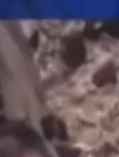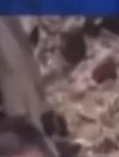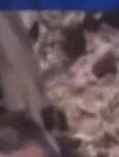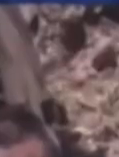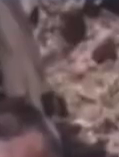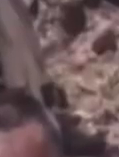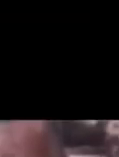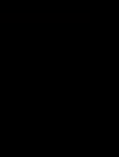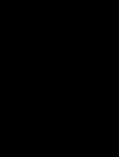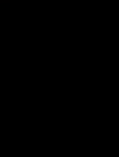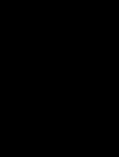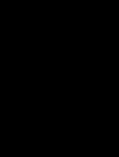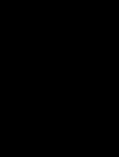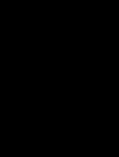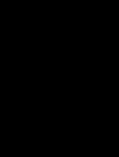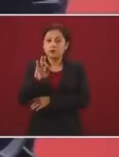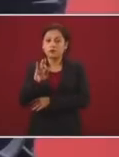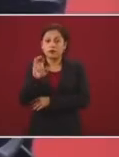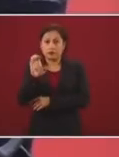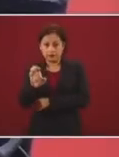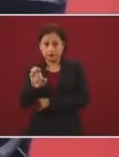quejosos.